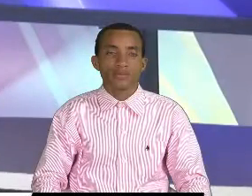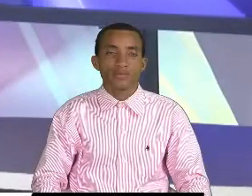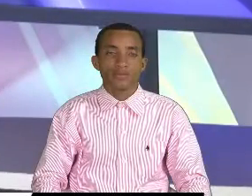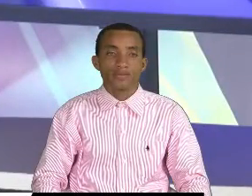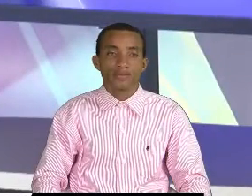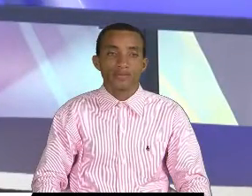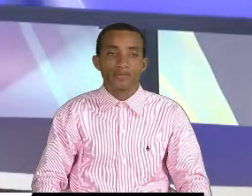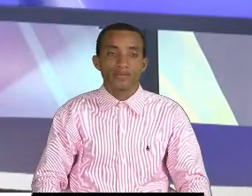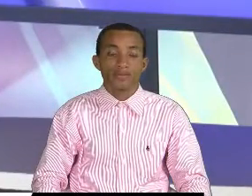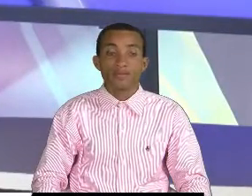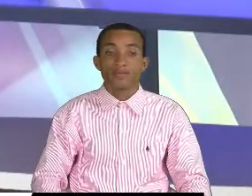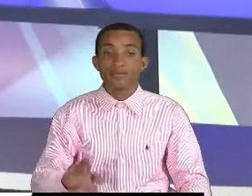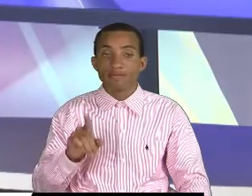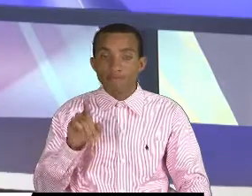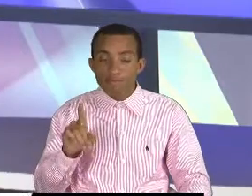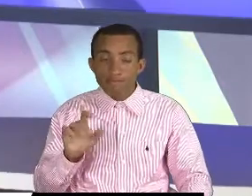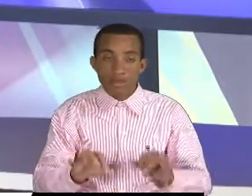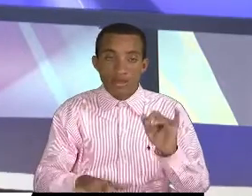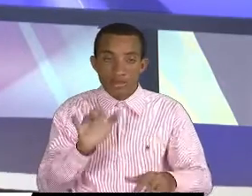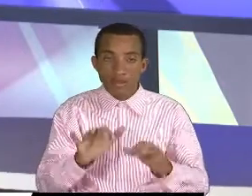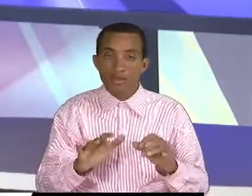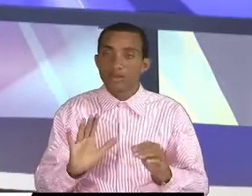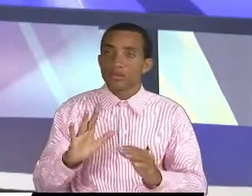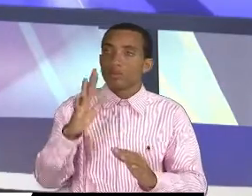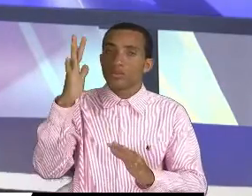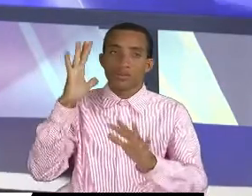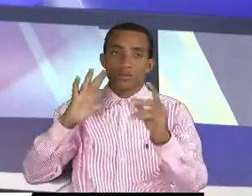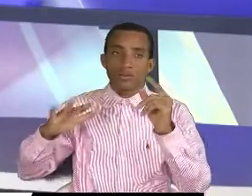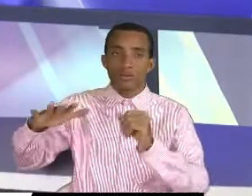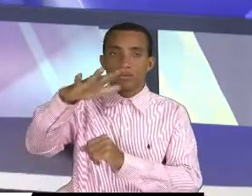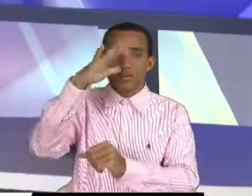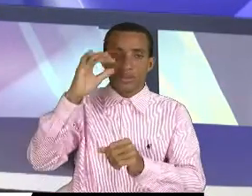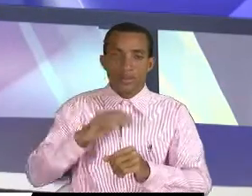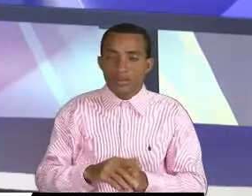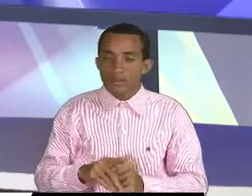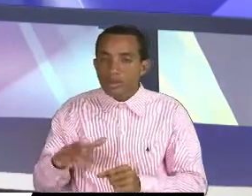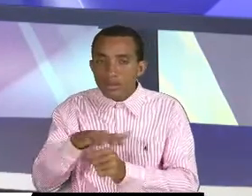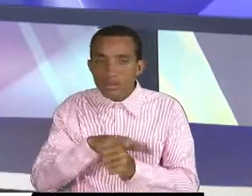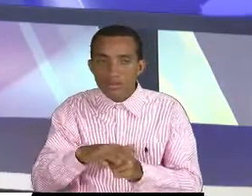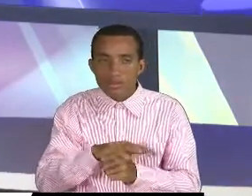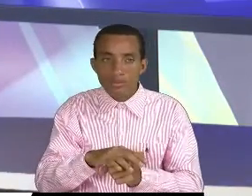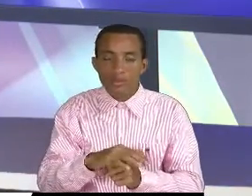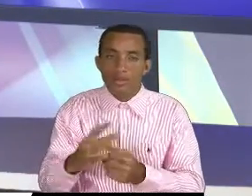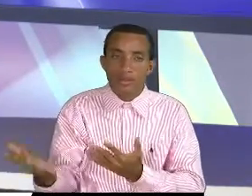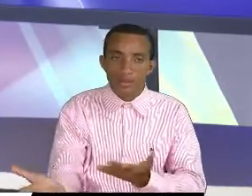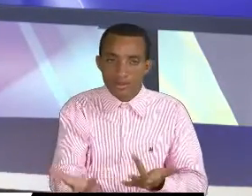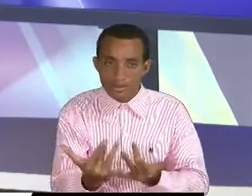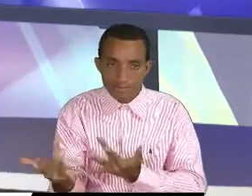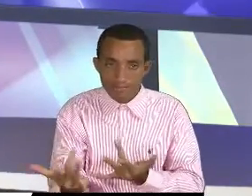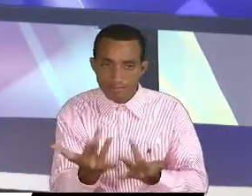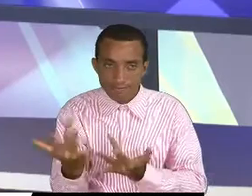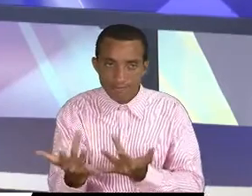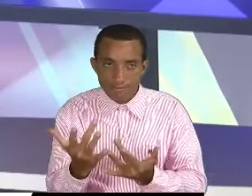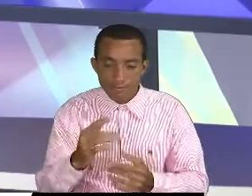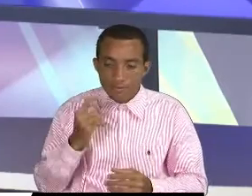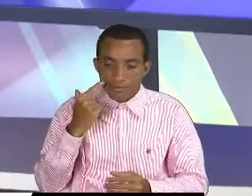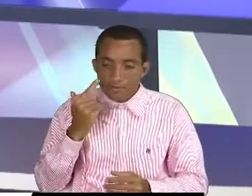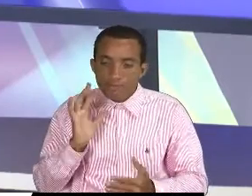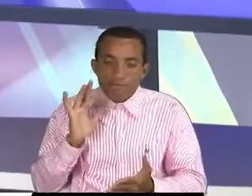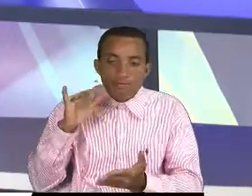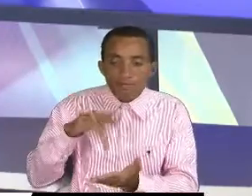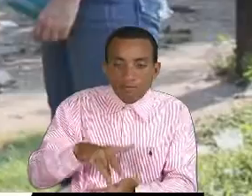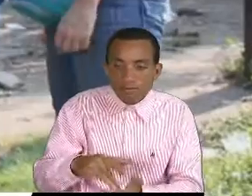Secretaría de Medio Ambiente adelantó compensación forestal en el barrio La Esperanza. Líderes de ese sector de la Comuna 5 participaron de la